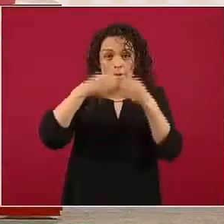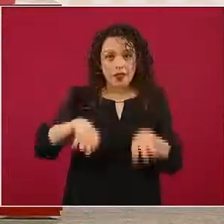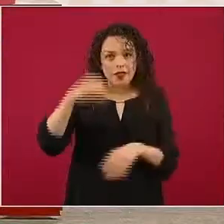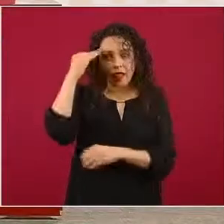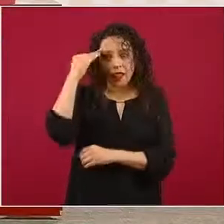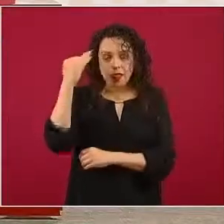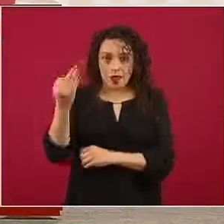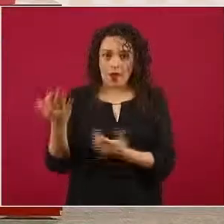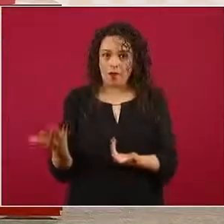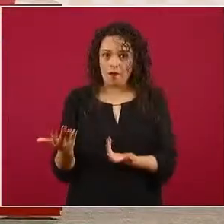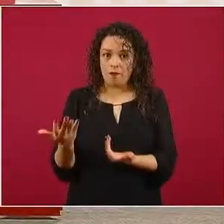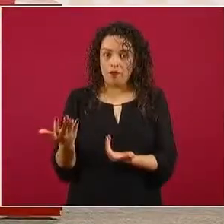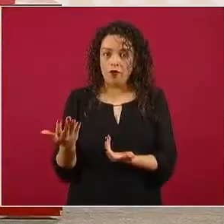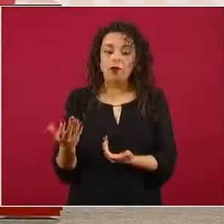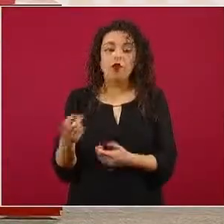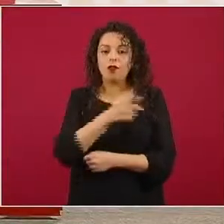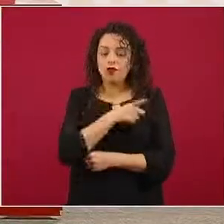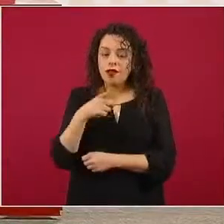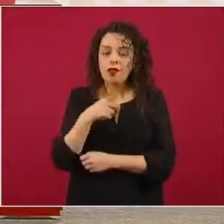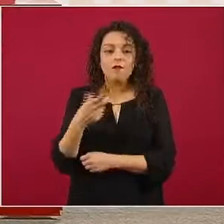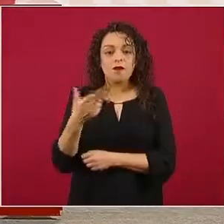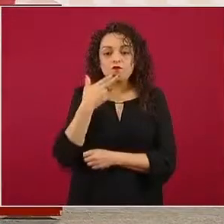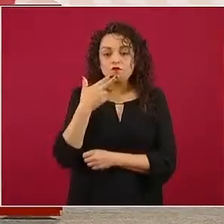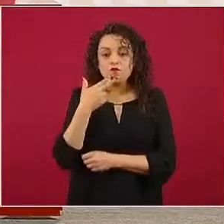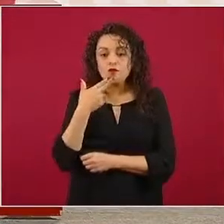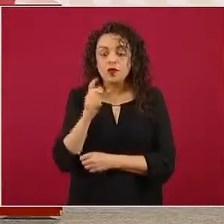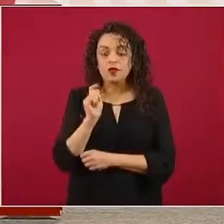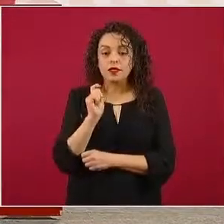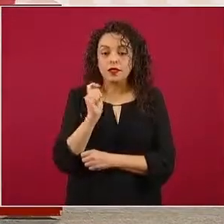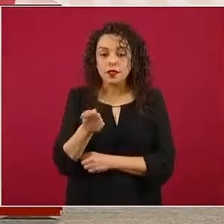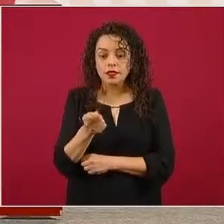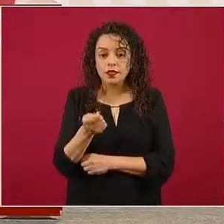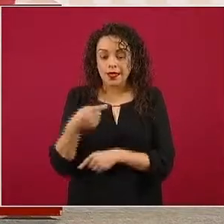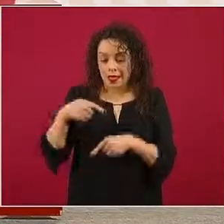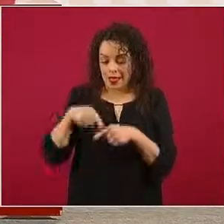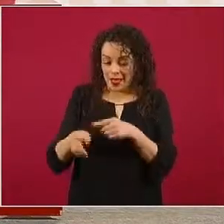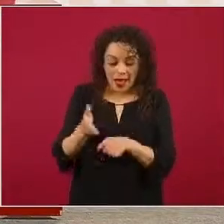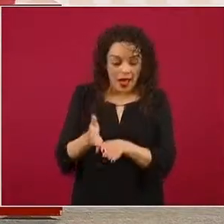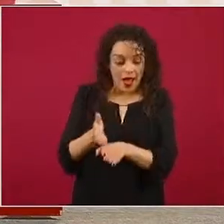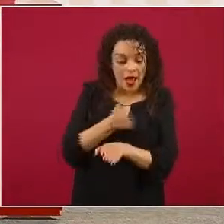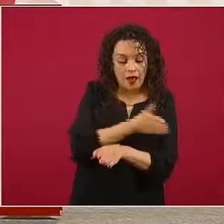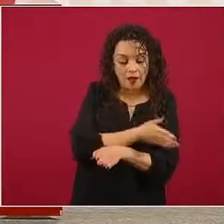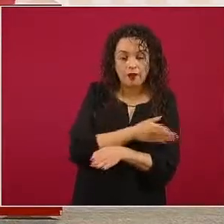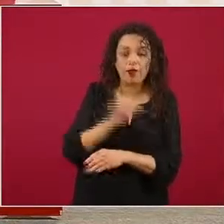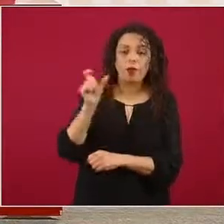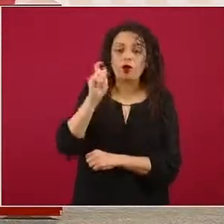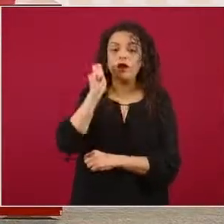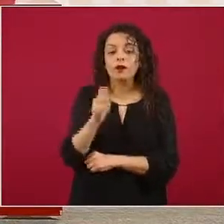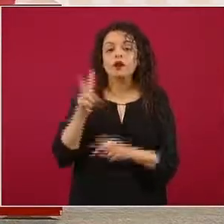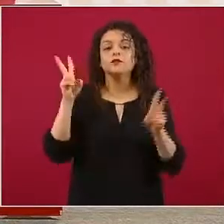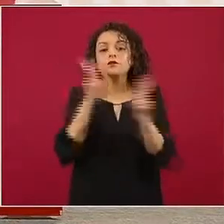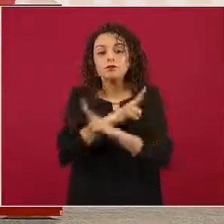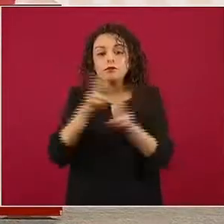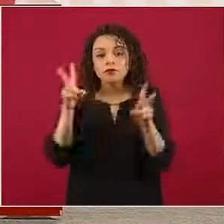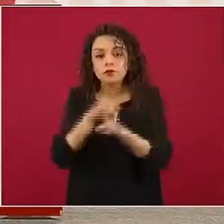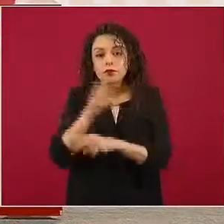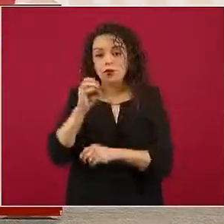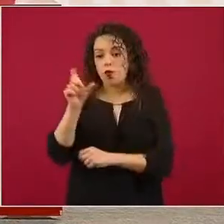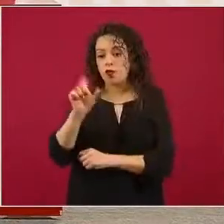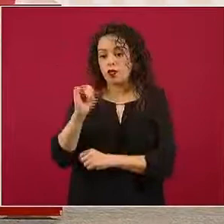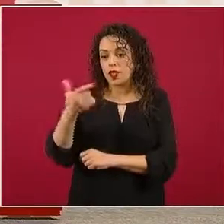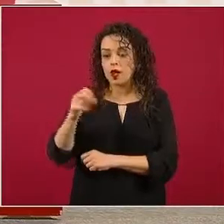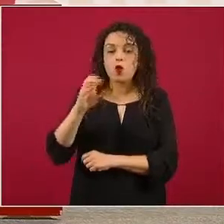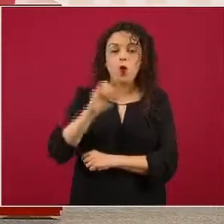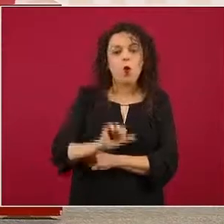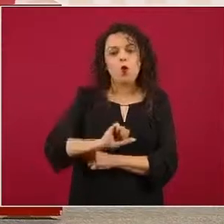que debería más bien de utilizarse ya en el inicio a lo mejor de oxígeno o de otras medidas